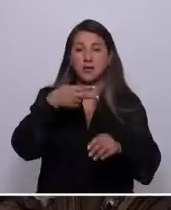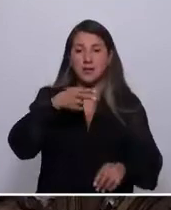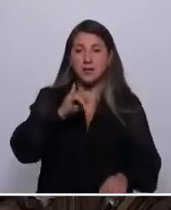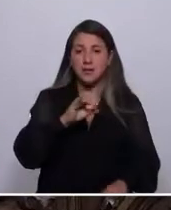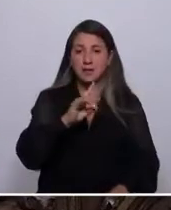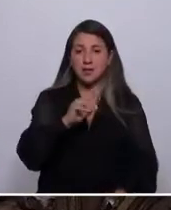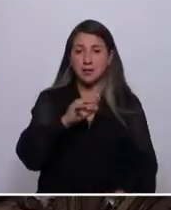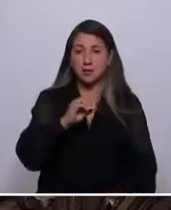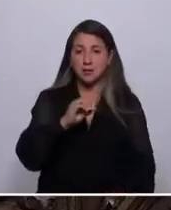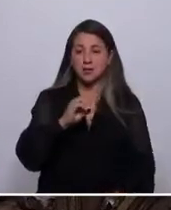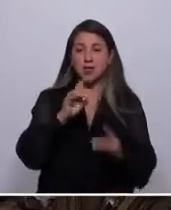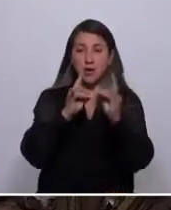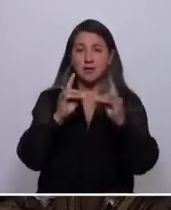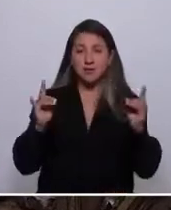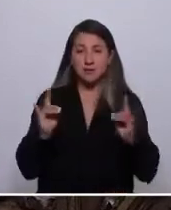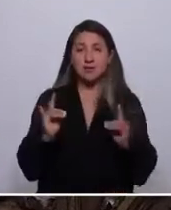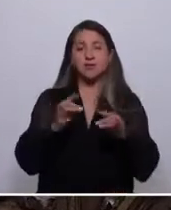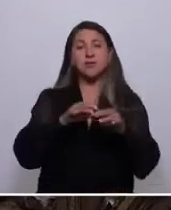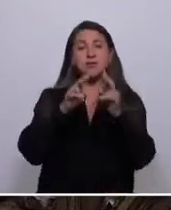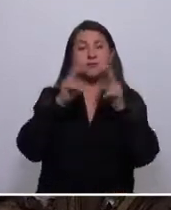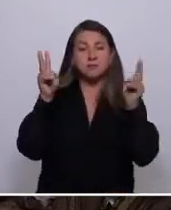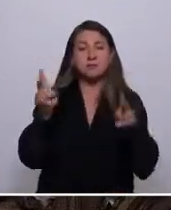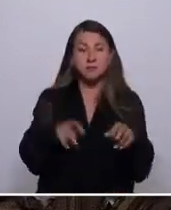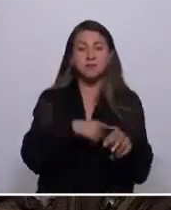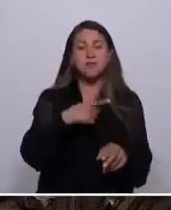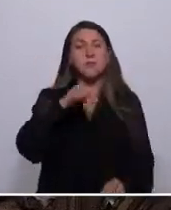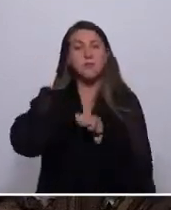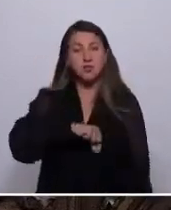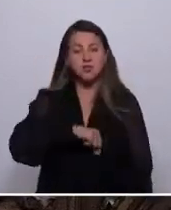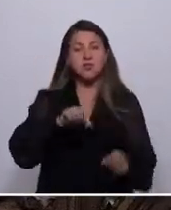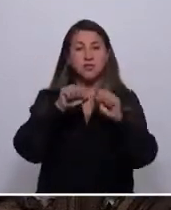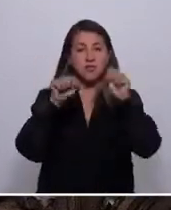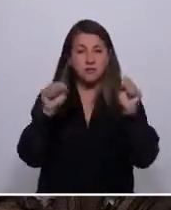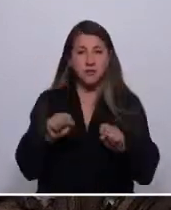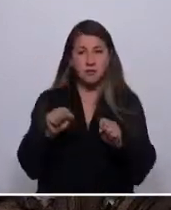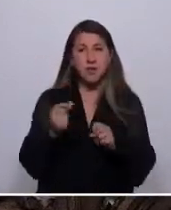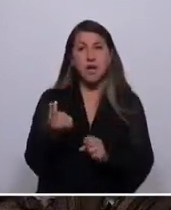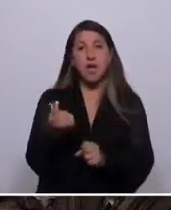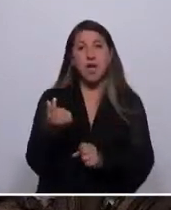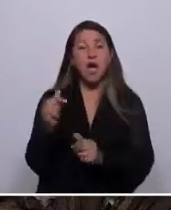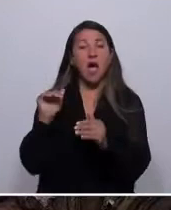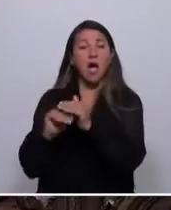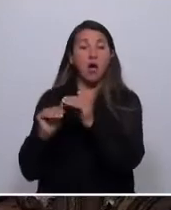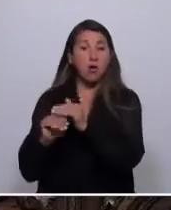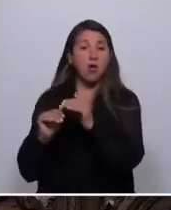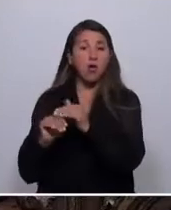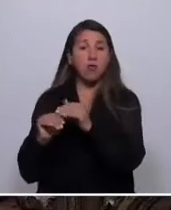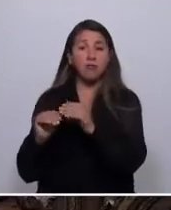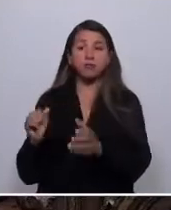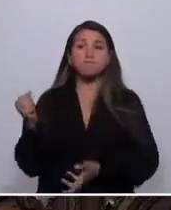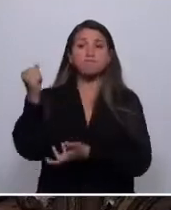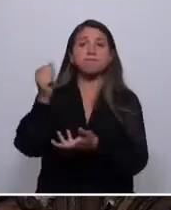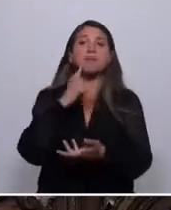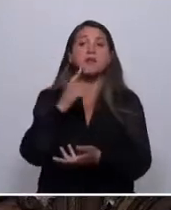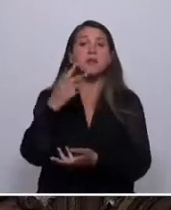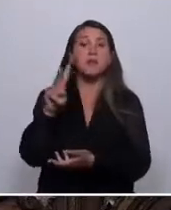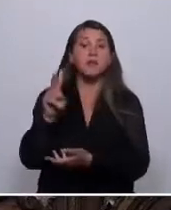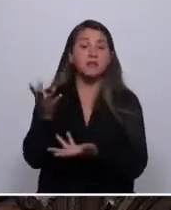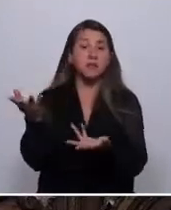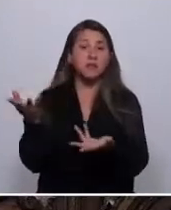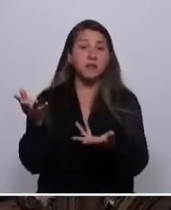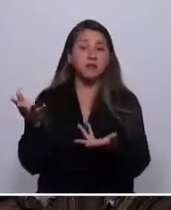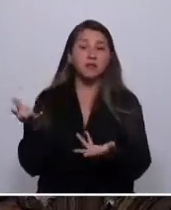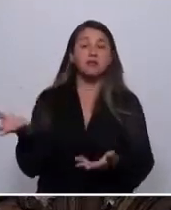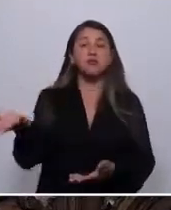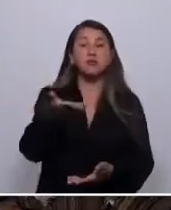La indignación por un sistema de pensiones en el cual los ahorros de los trabajadores son puestos al servicio del capital y no